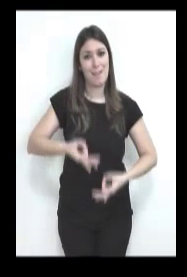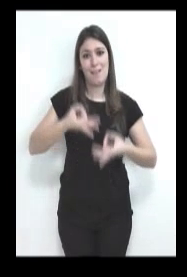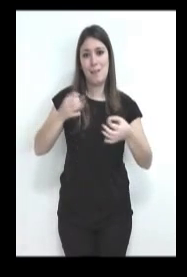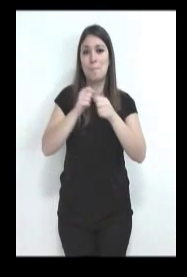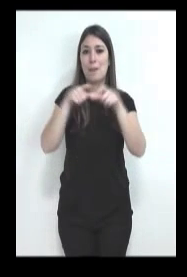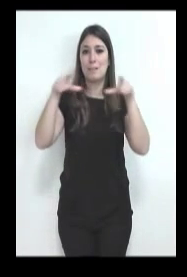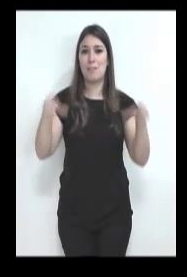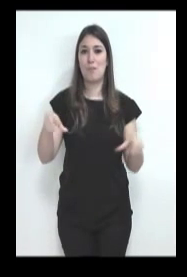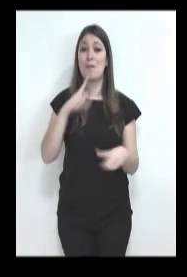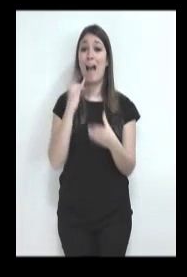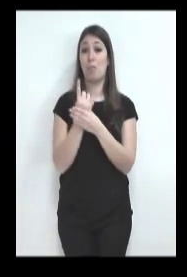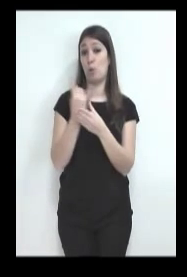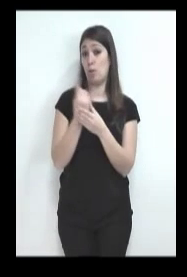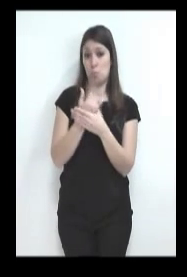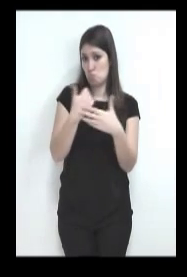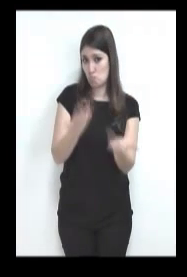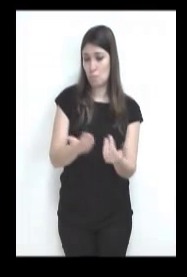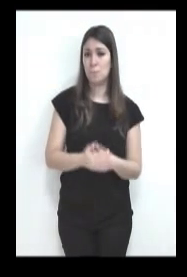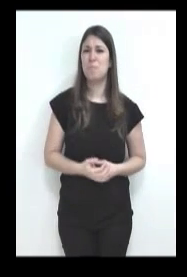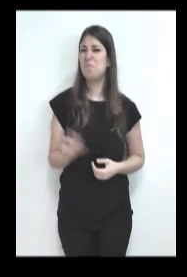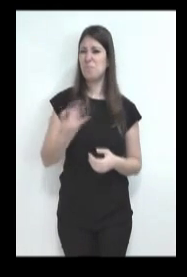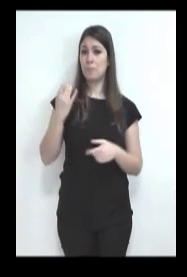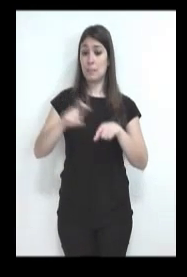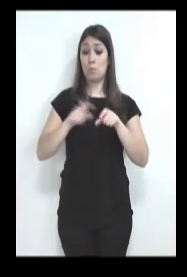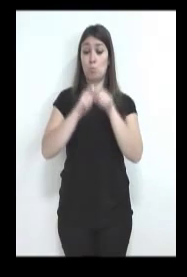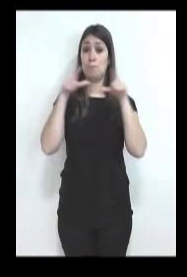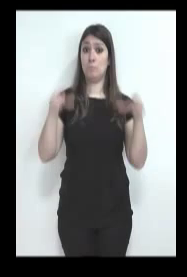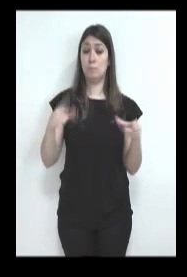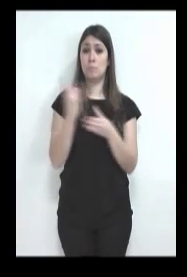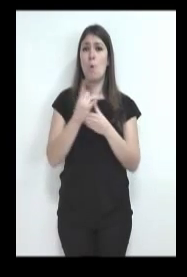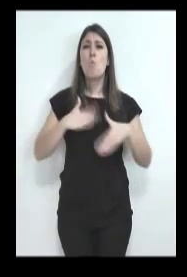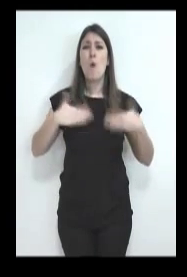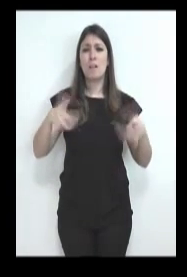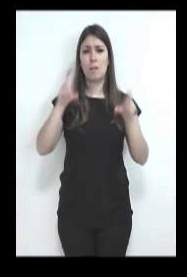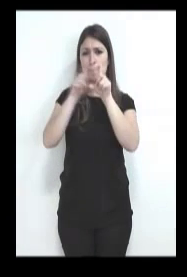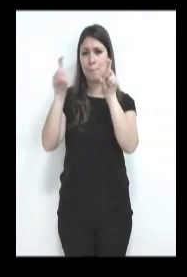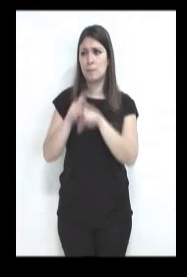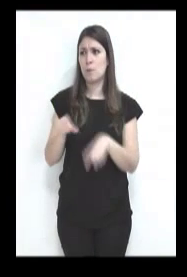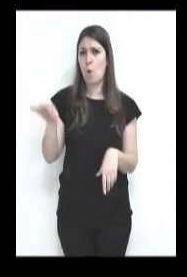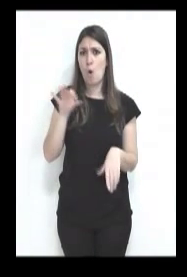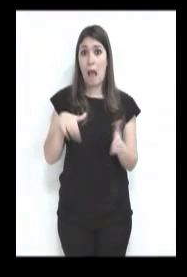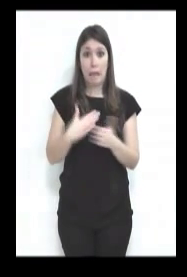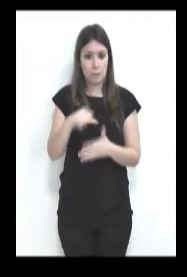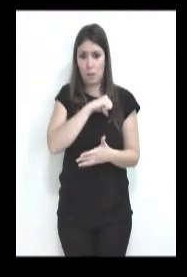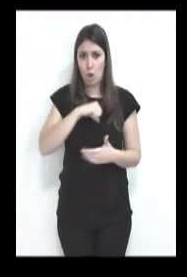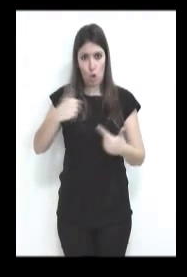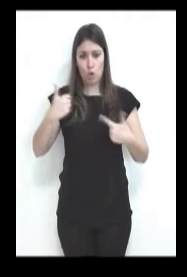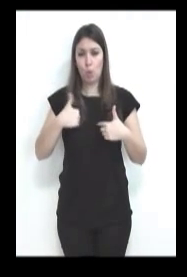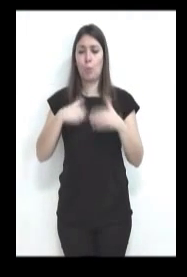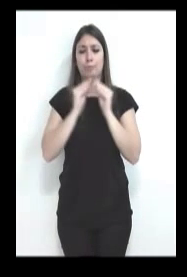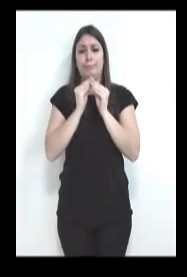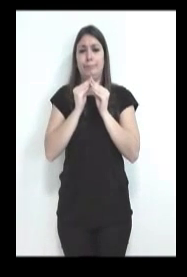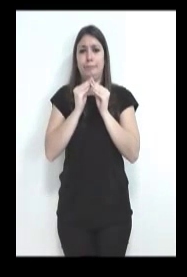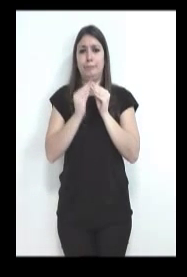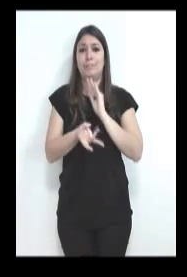plataforma, por ejemplo, la de Android. Es una plataforma en la que cualquier empresa o incluso cualquier particular puede programar